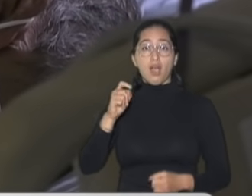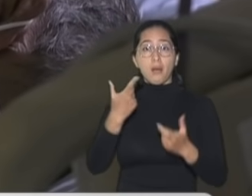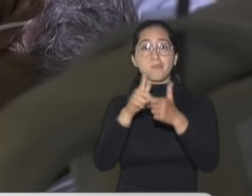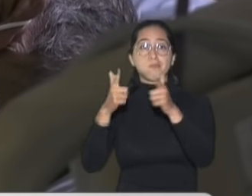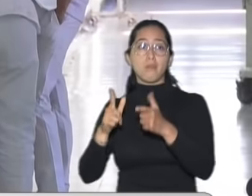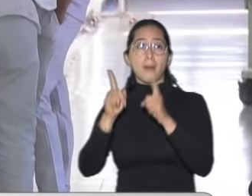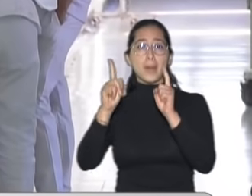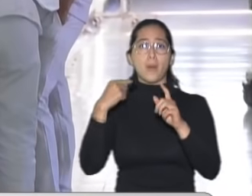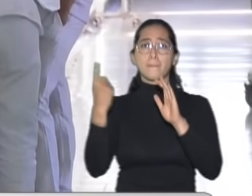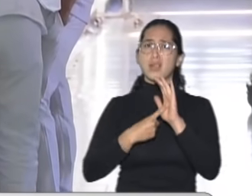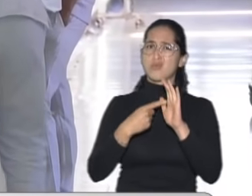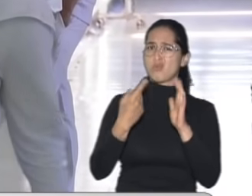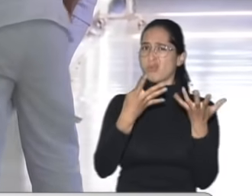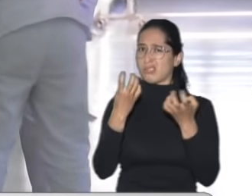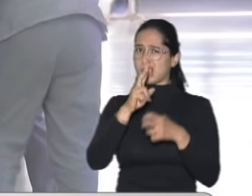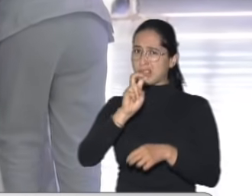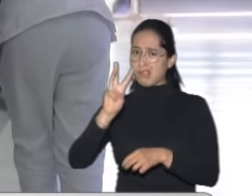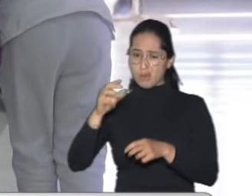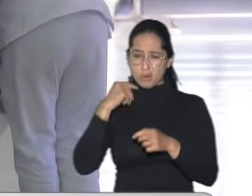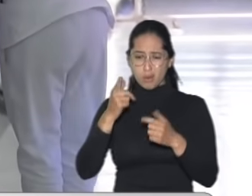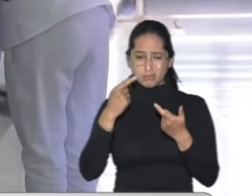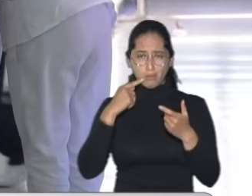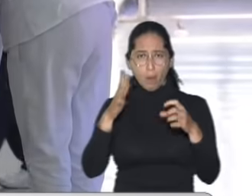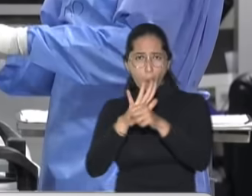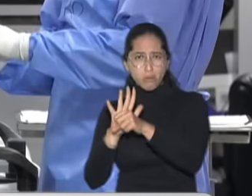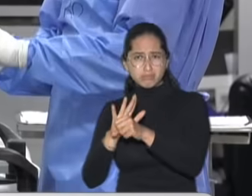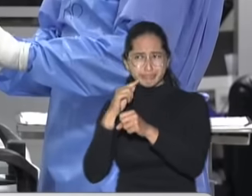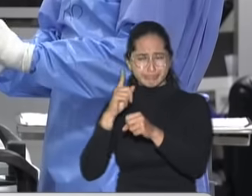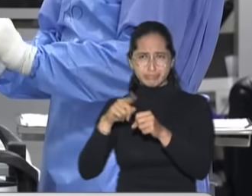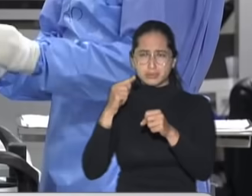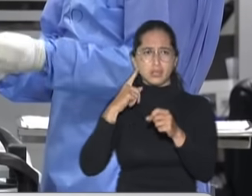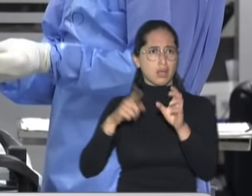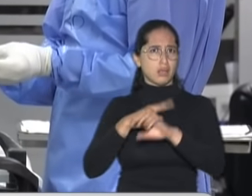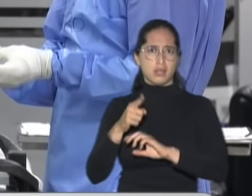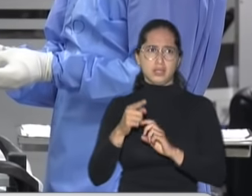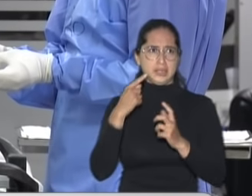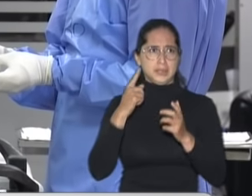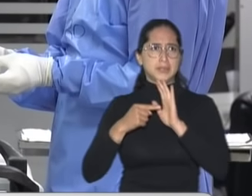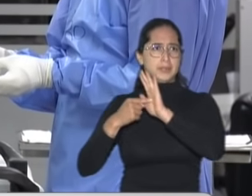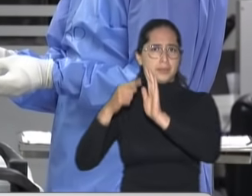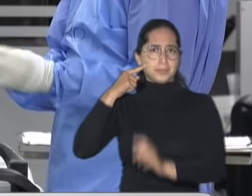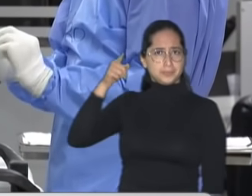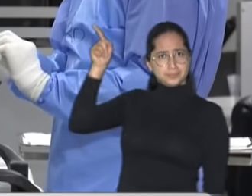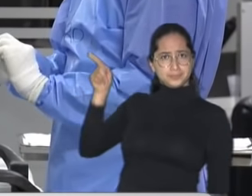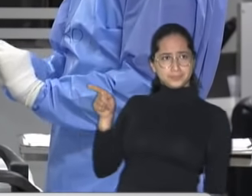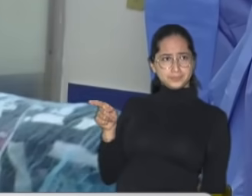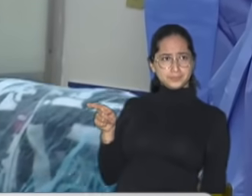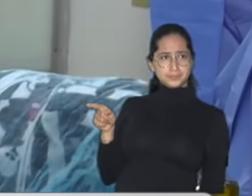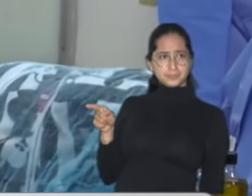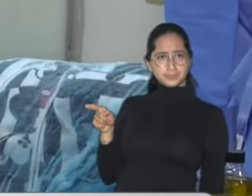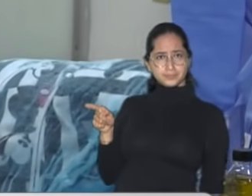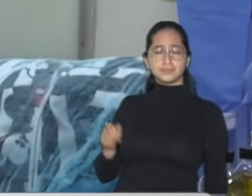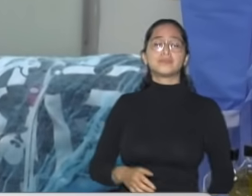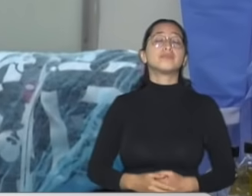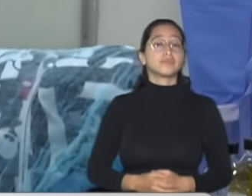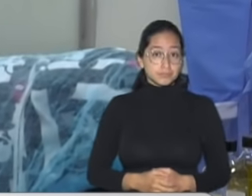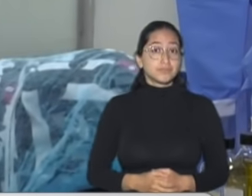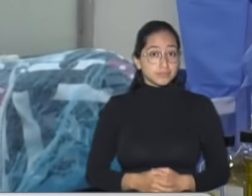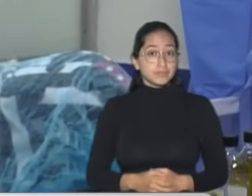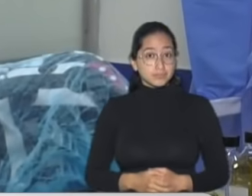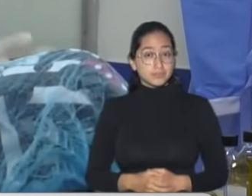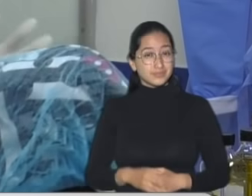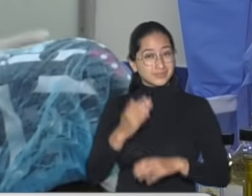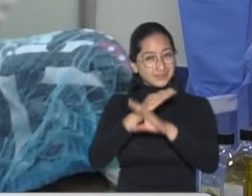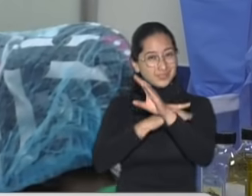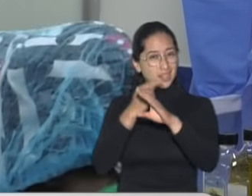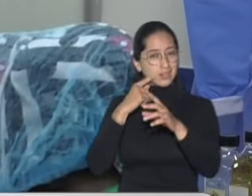1.978 habilitadas. Mientras, la UCI total registra un 92% de ocupación con 191 camas sin pacientes. Ante algunas afirmaciones por